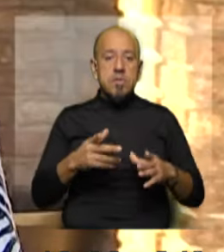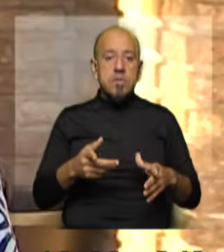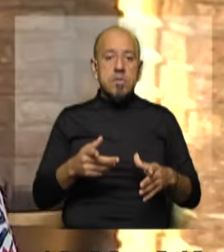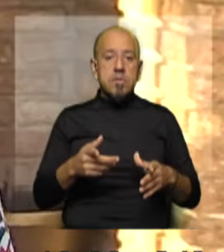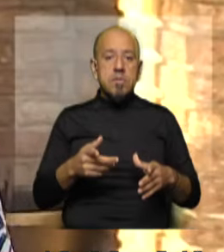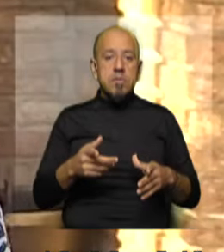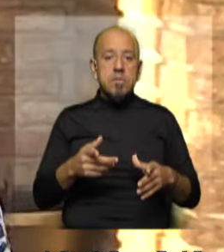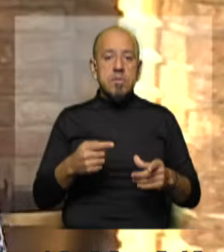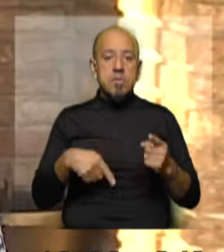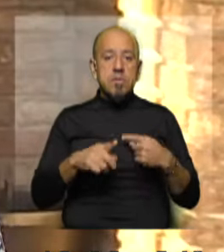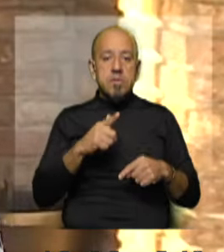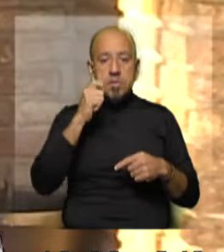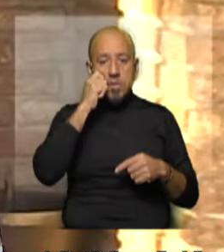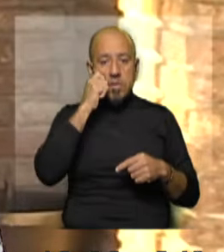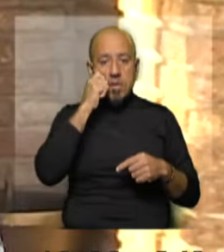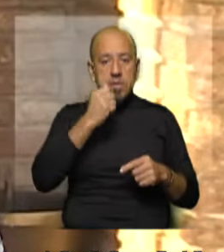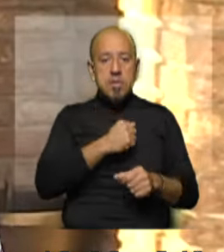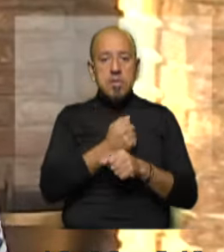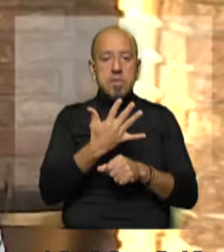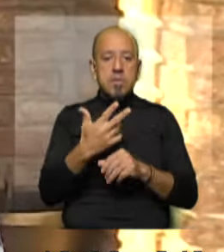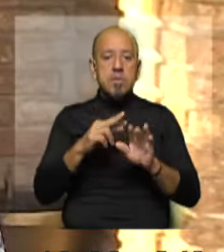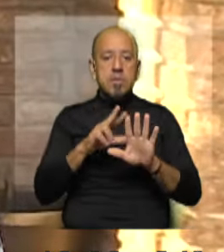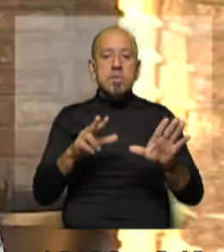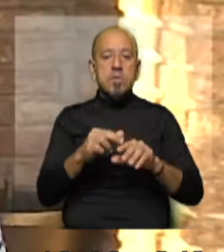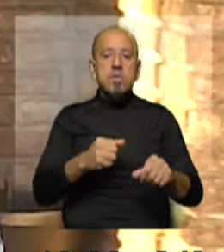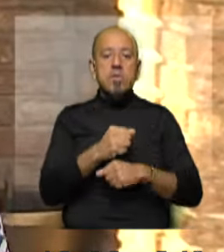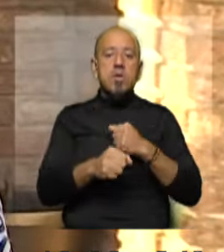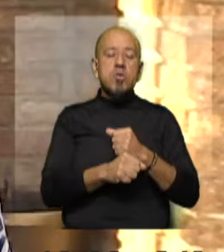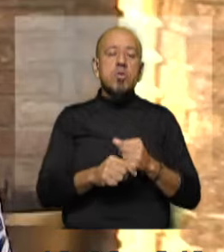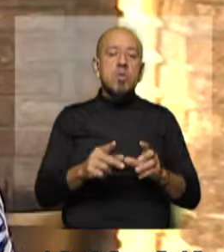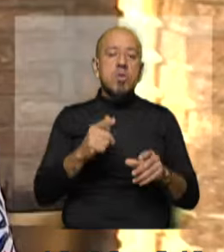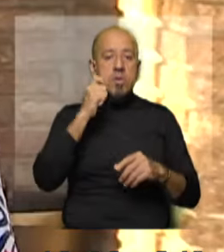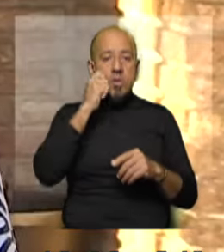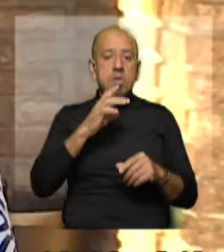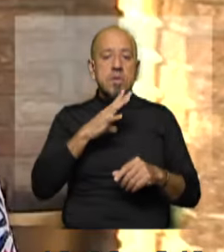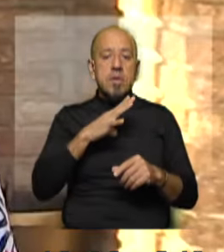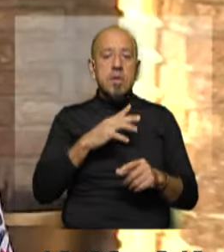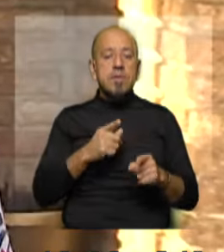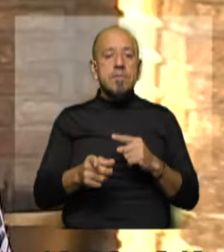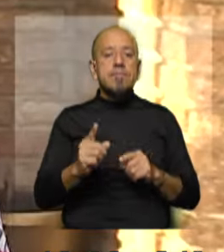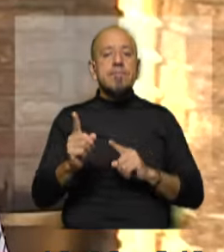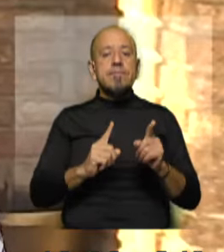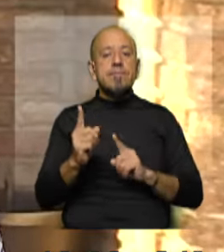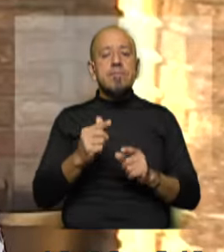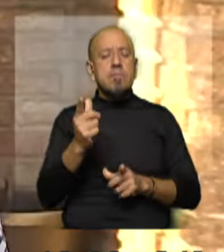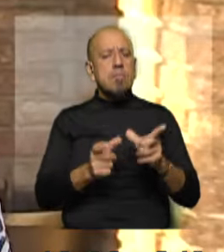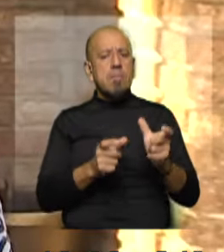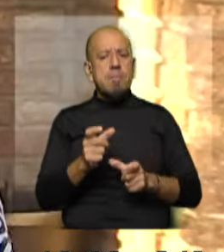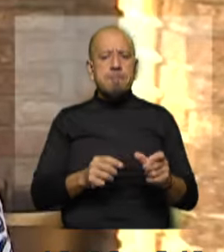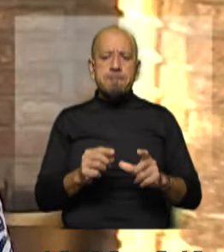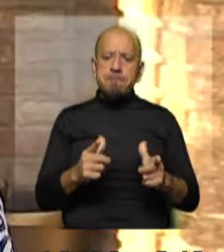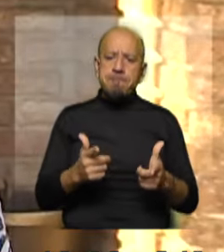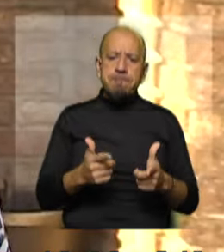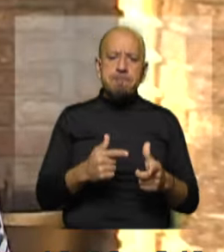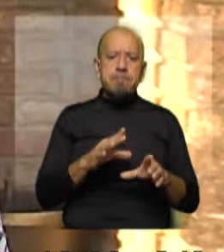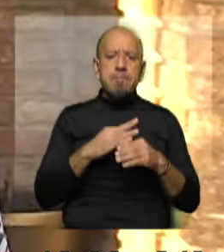llevar la edad hasta 58 años, se puede dar por un tema generacional que exista algún ciudadano que no tenga primaria